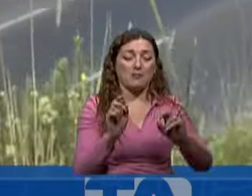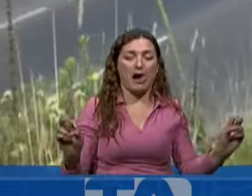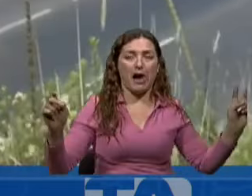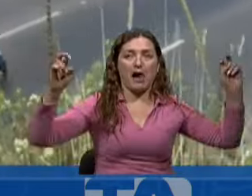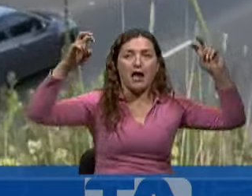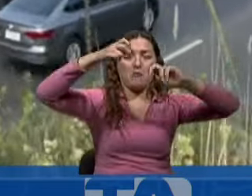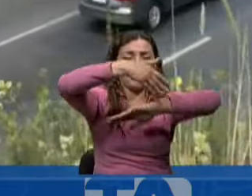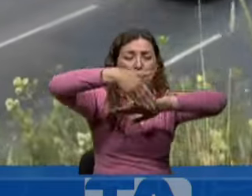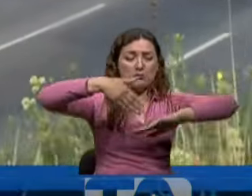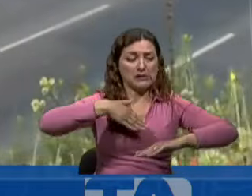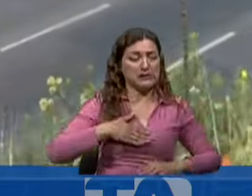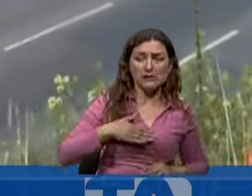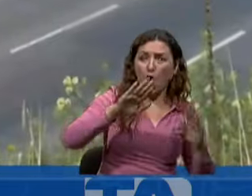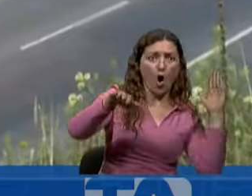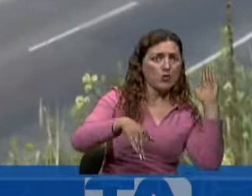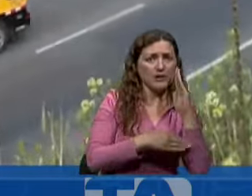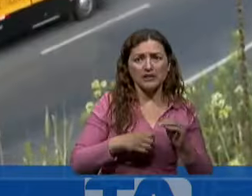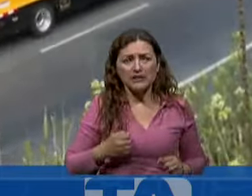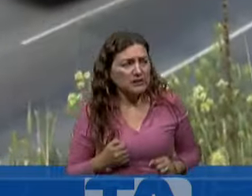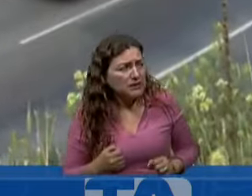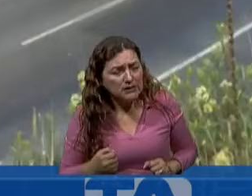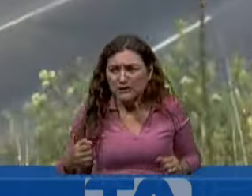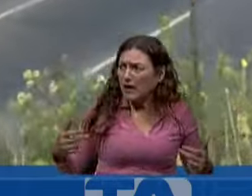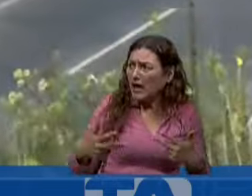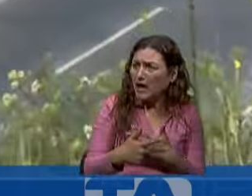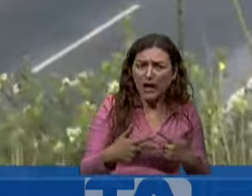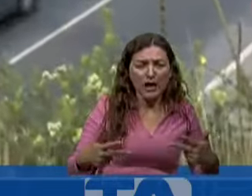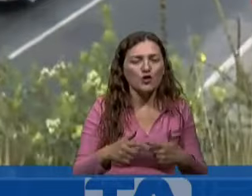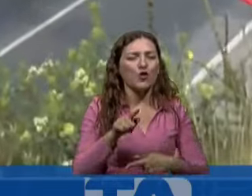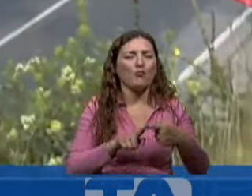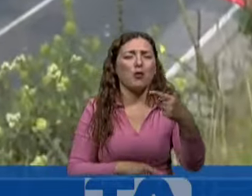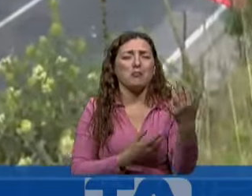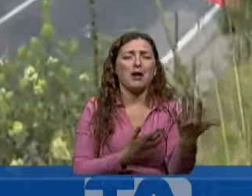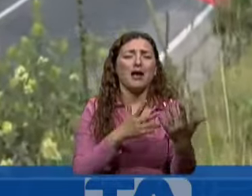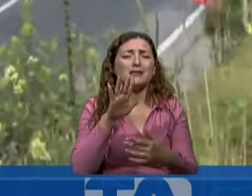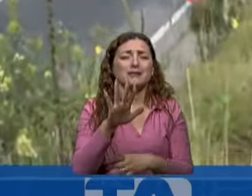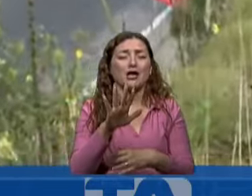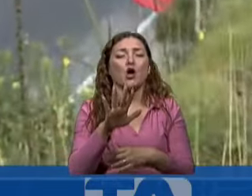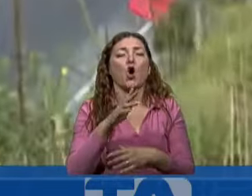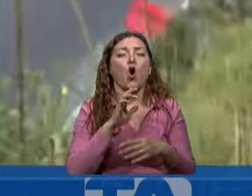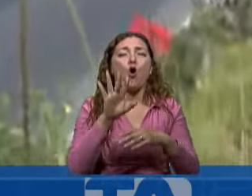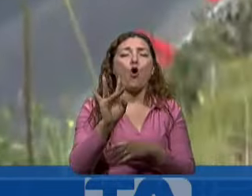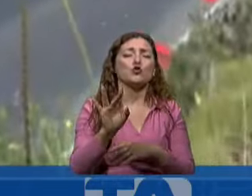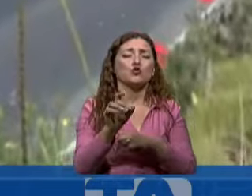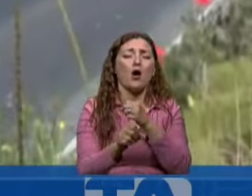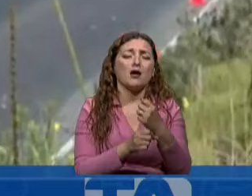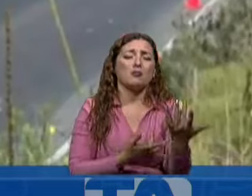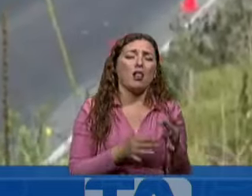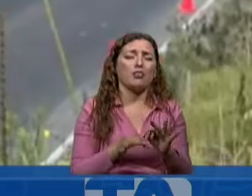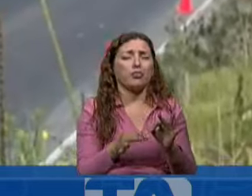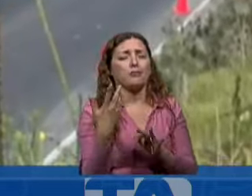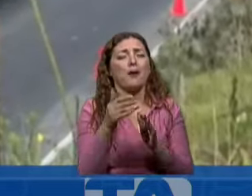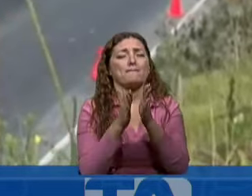la Simón Bolívar durante todo el día, tiene una espera de 5, 8 años. Hay pedidos desde